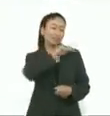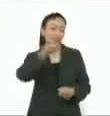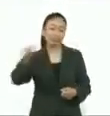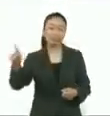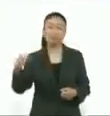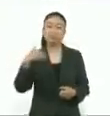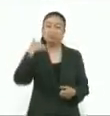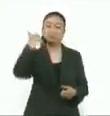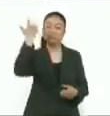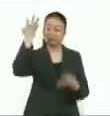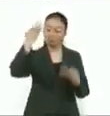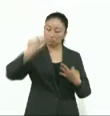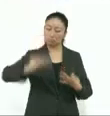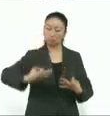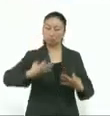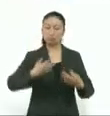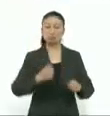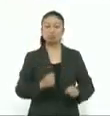y merecemos.